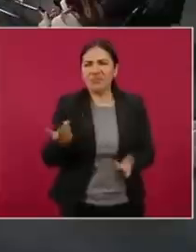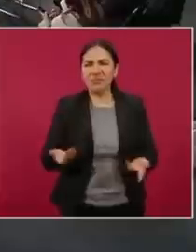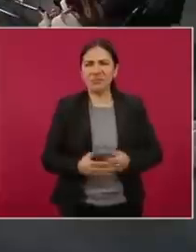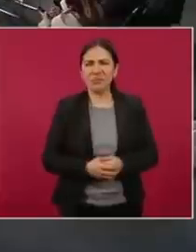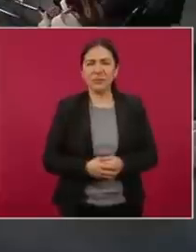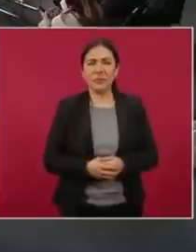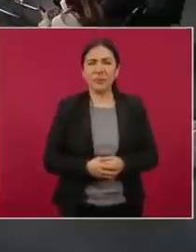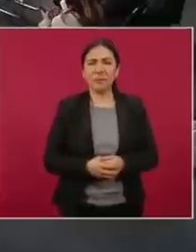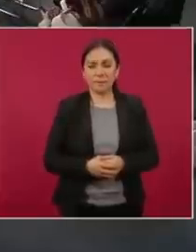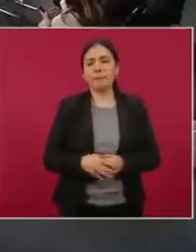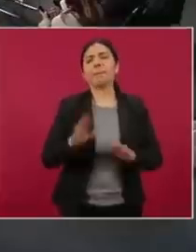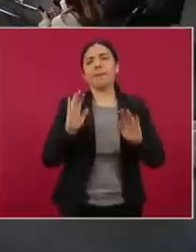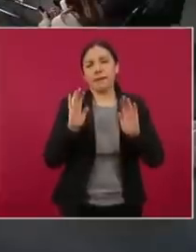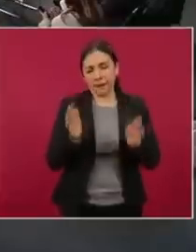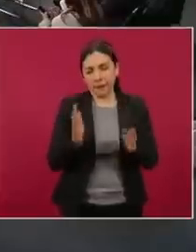Claro que ya hubo